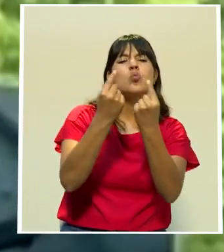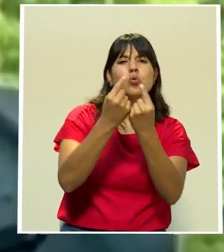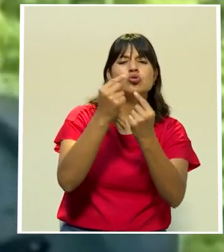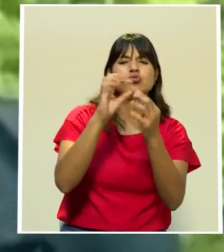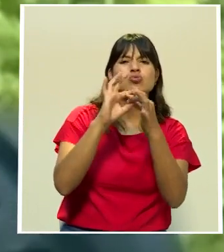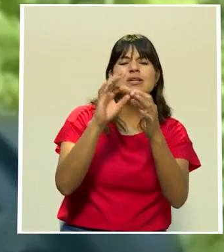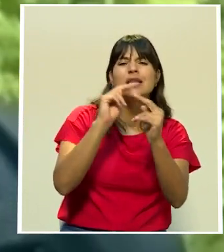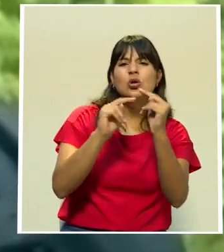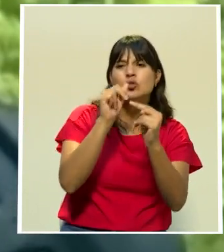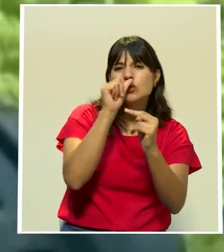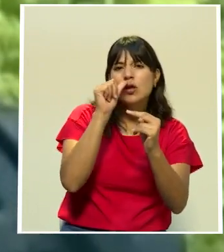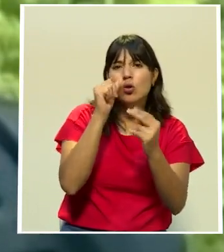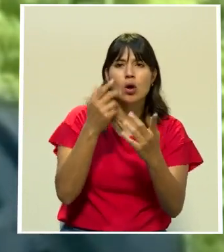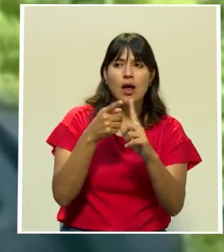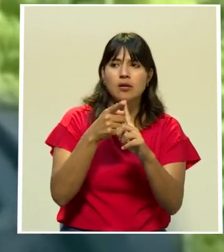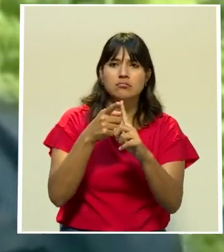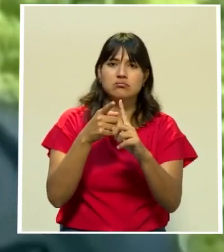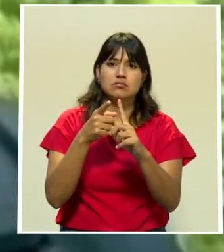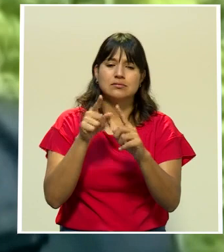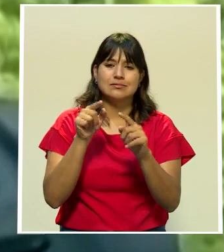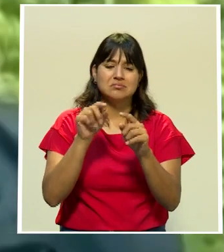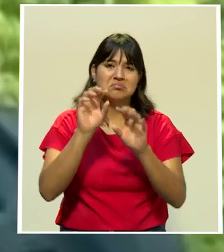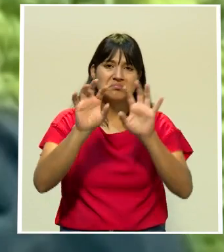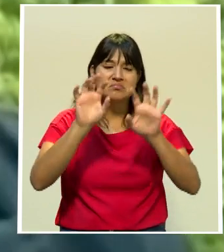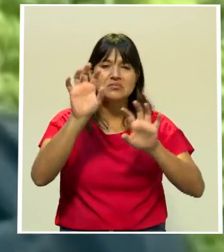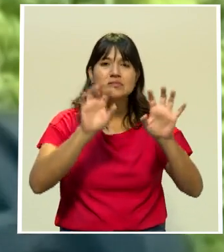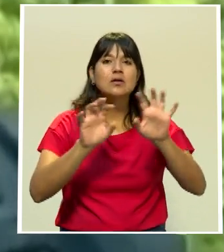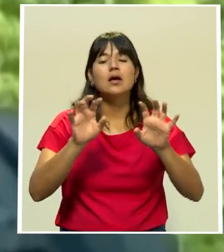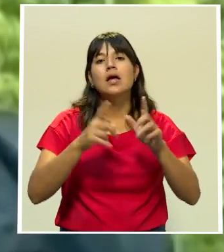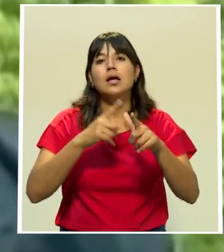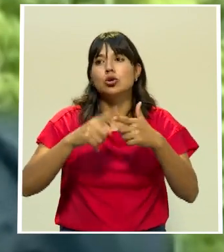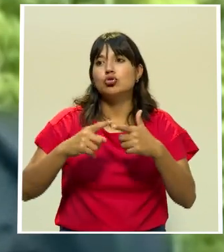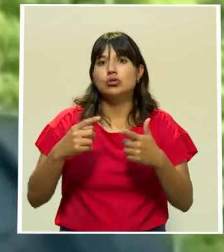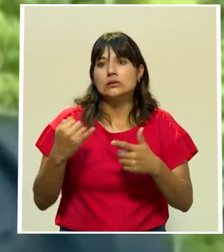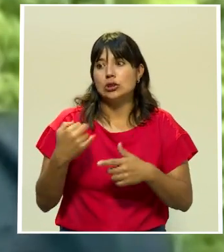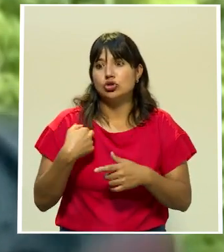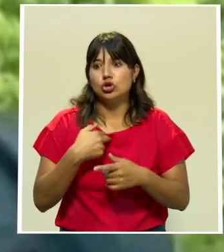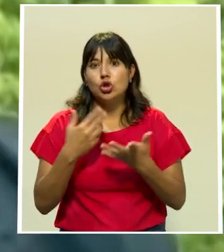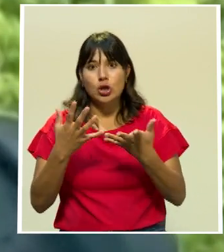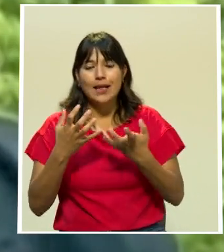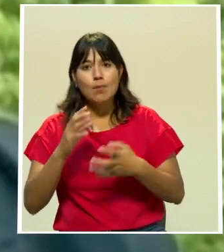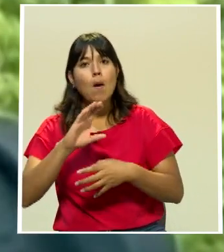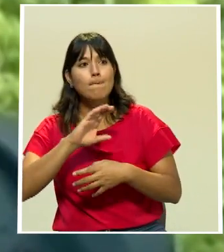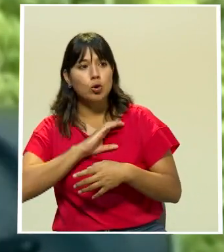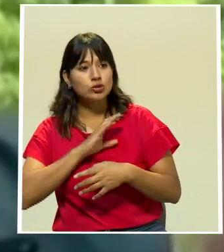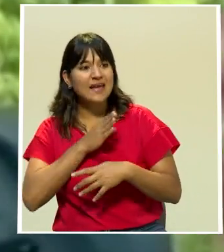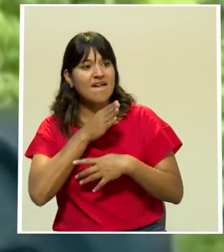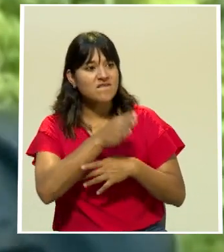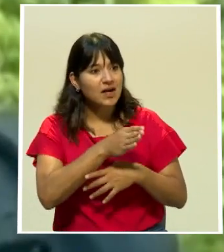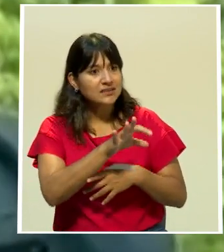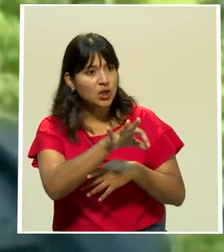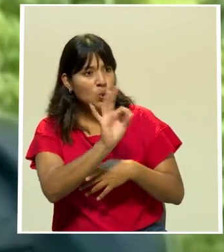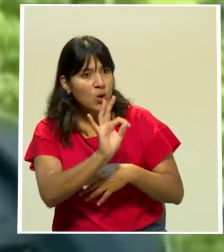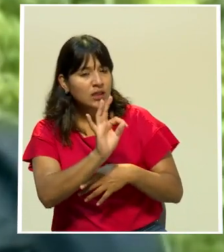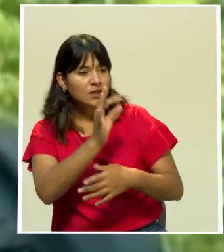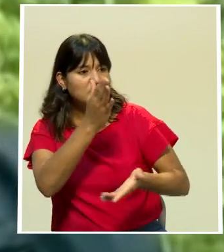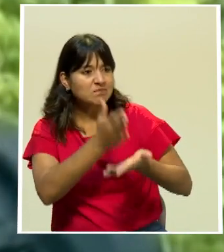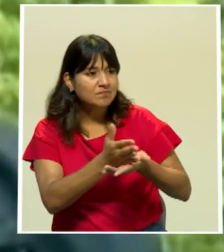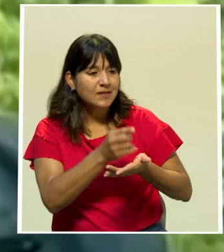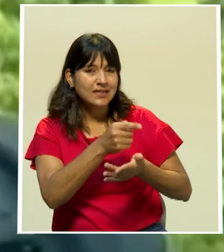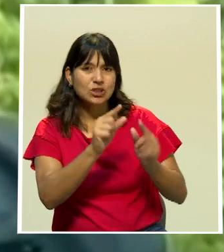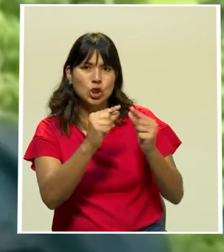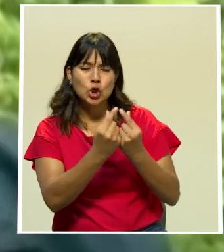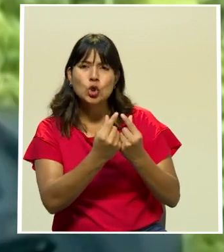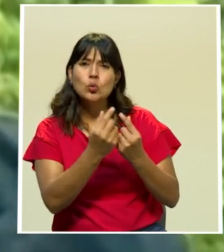los mejores recursos. Entonces, queremos que la policía los combata, ocupamos policía adecuadamente dotada de recursos, y